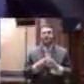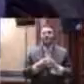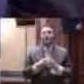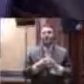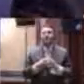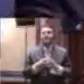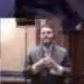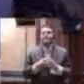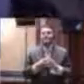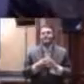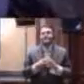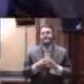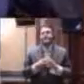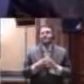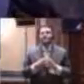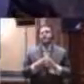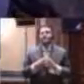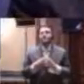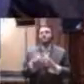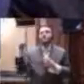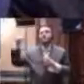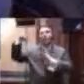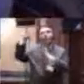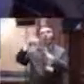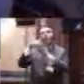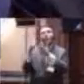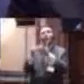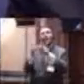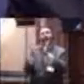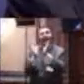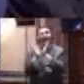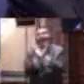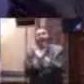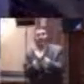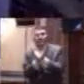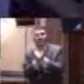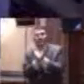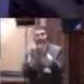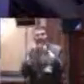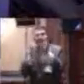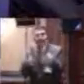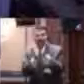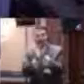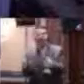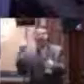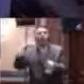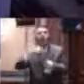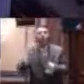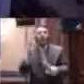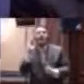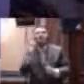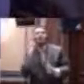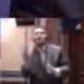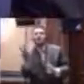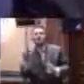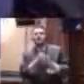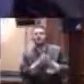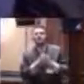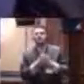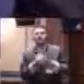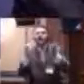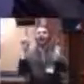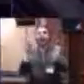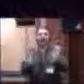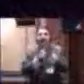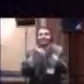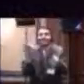organización que pretenda obtener el derecho a participar en elecciones. Por ejemplo,